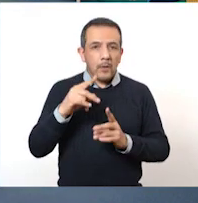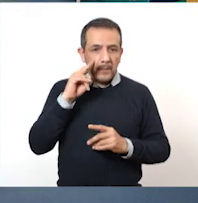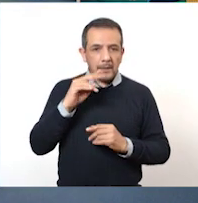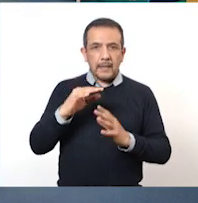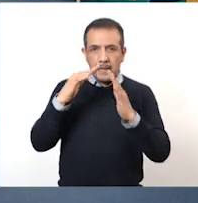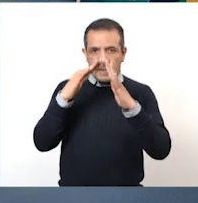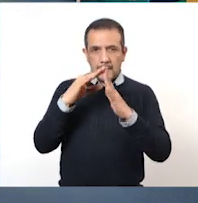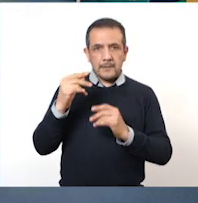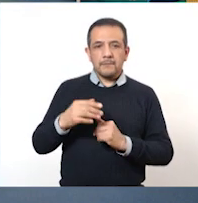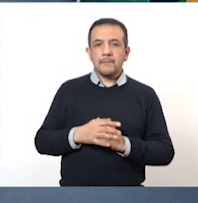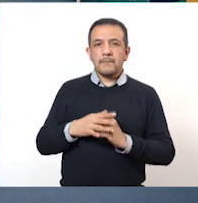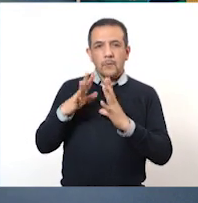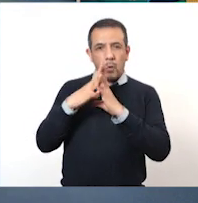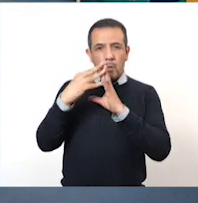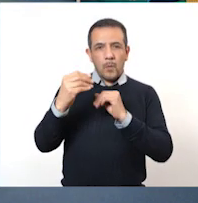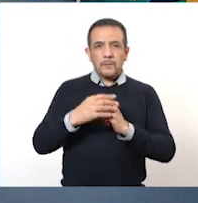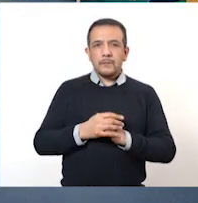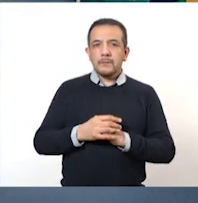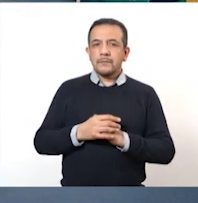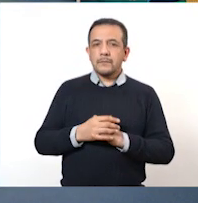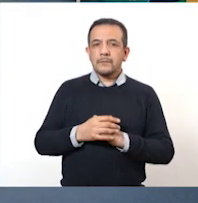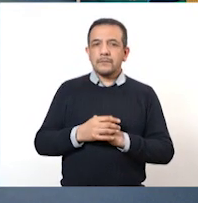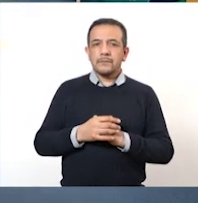lo intenten en casa? Ahí está.